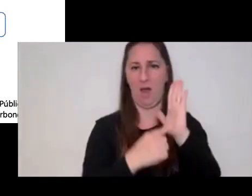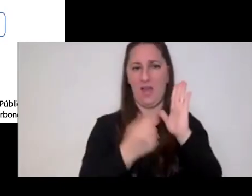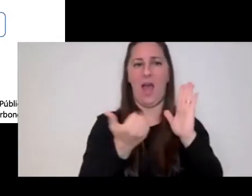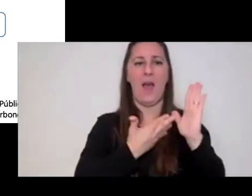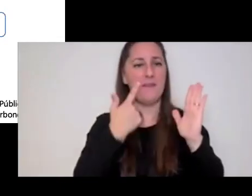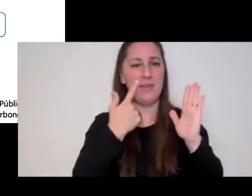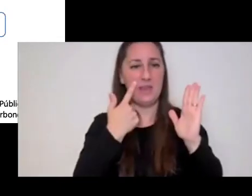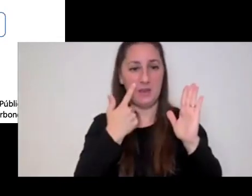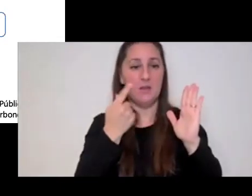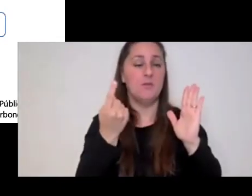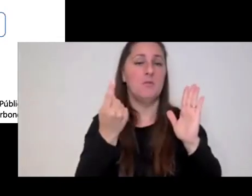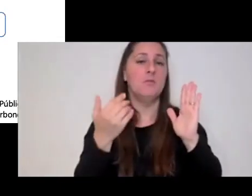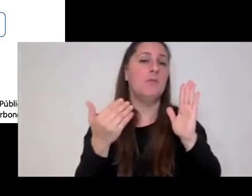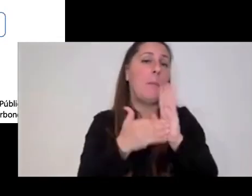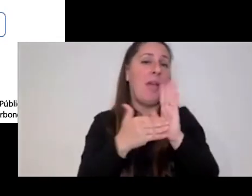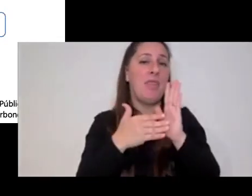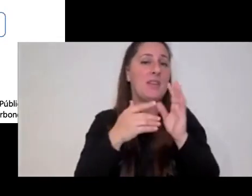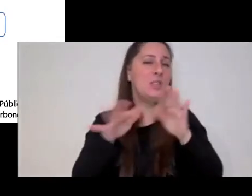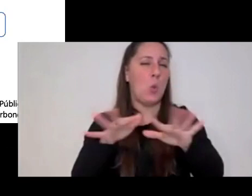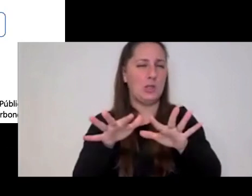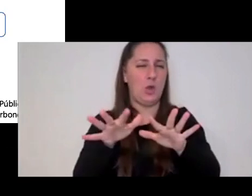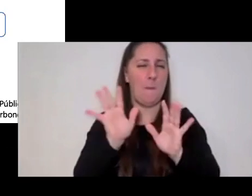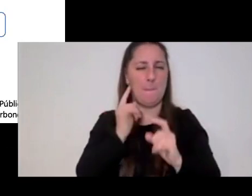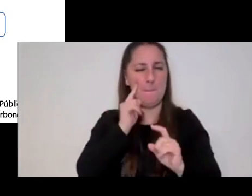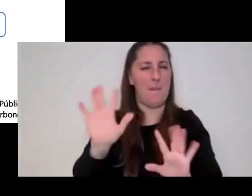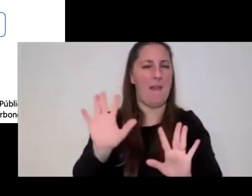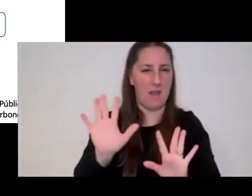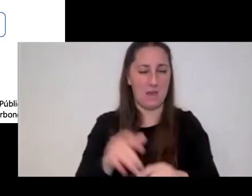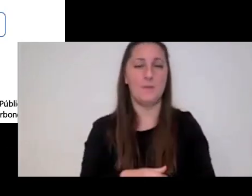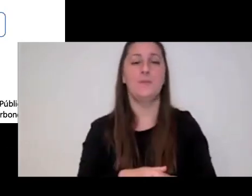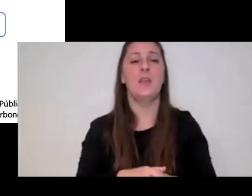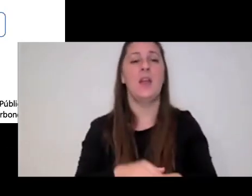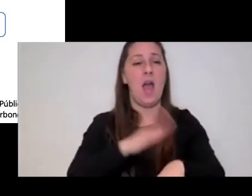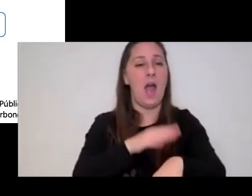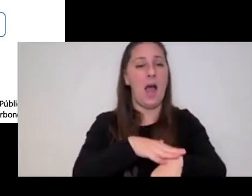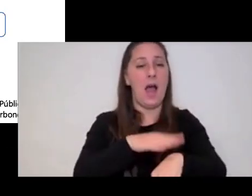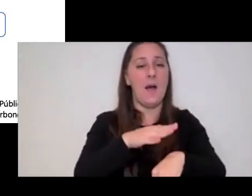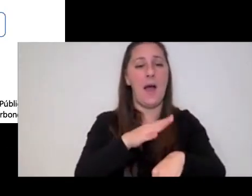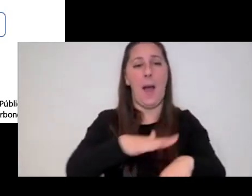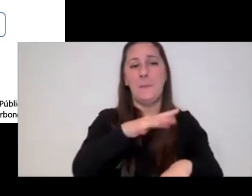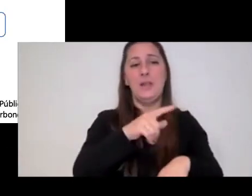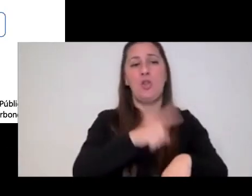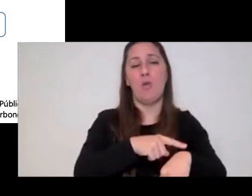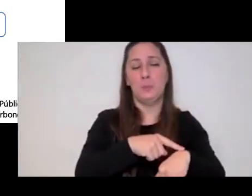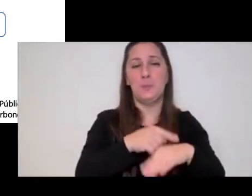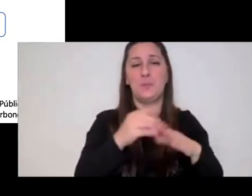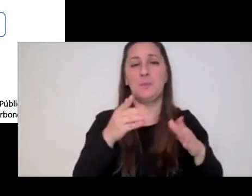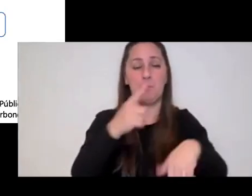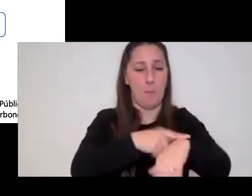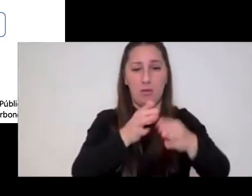prevenir situaciones de lavado de dinero. Y el ámbito temporal que vamos a tener esta norma, es decir, el ámbito en el cual va a estar vigente esta norma, van a